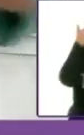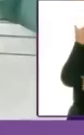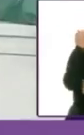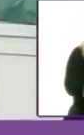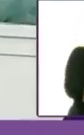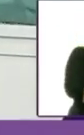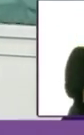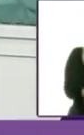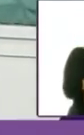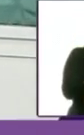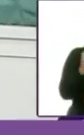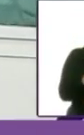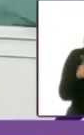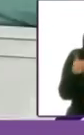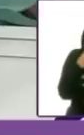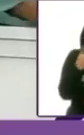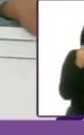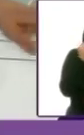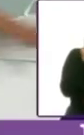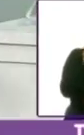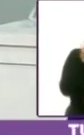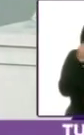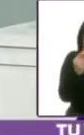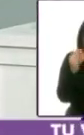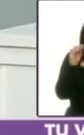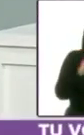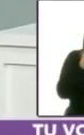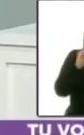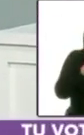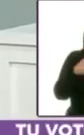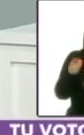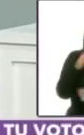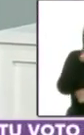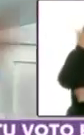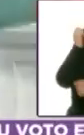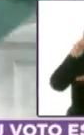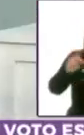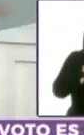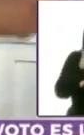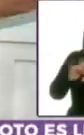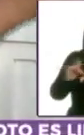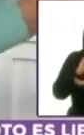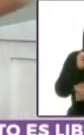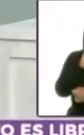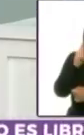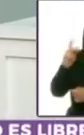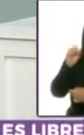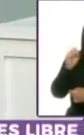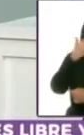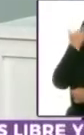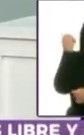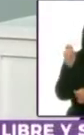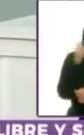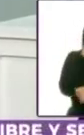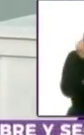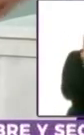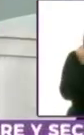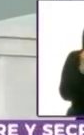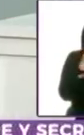redes sociales de una pues supuesta víctima que señalaba o que decía que apenas en mayo